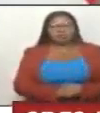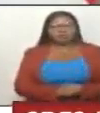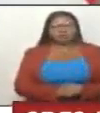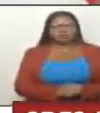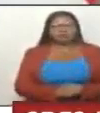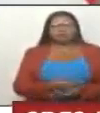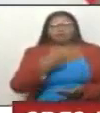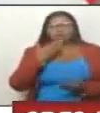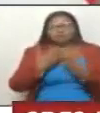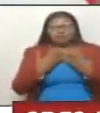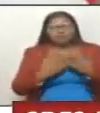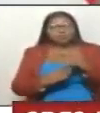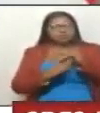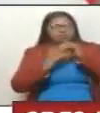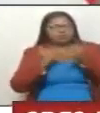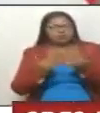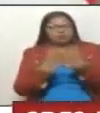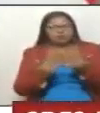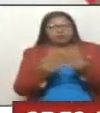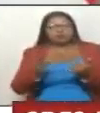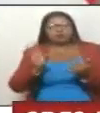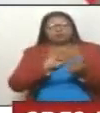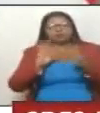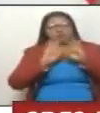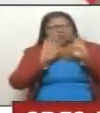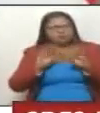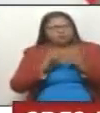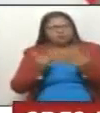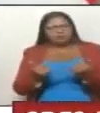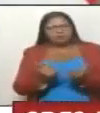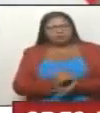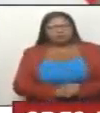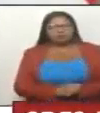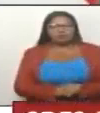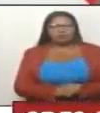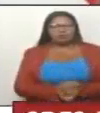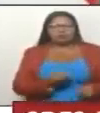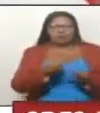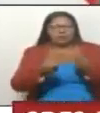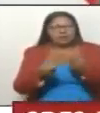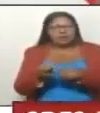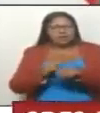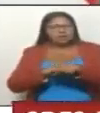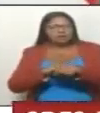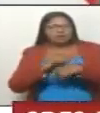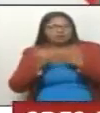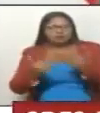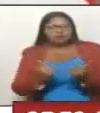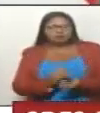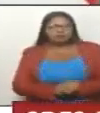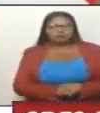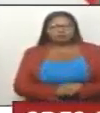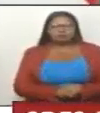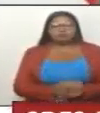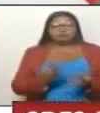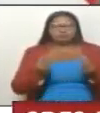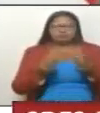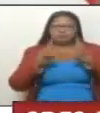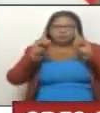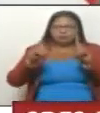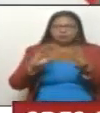conducción muy estratégica, muy de manejo de los tiempos, muy decidida